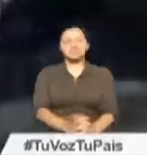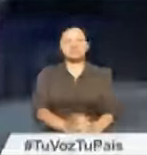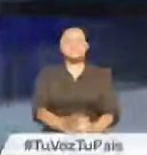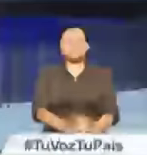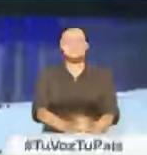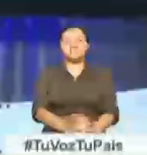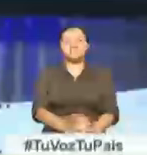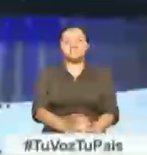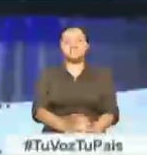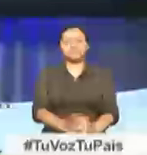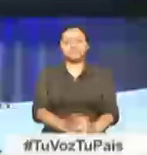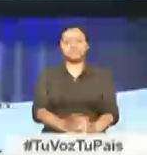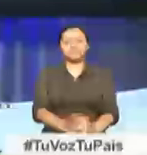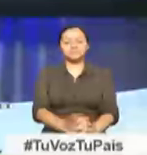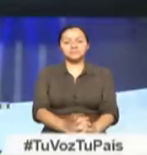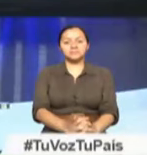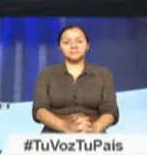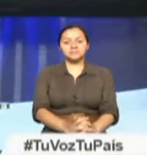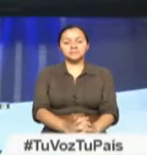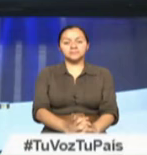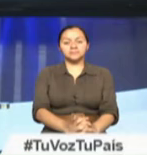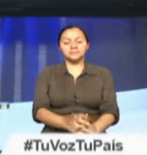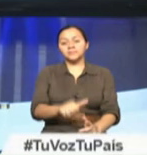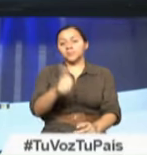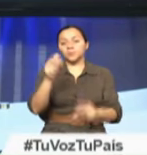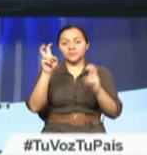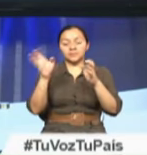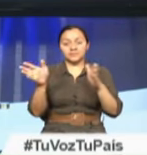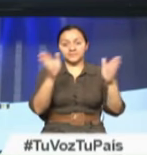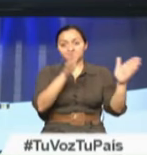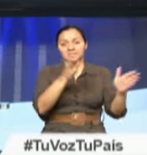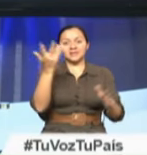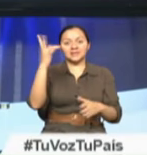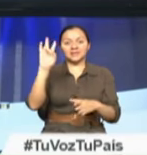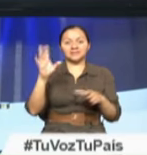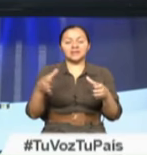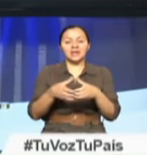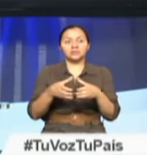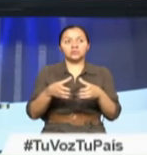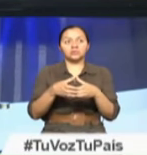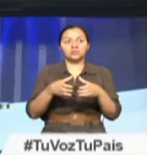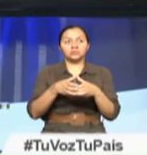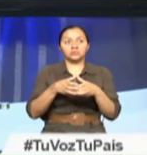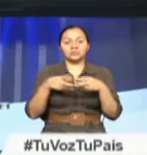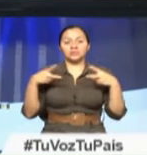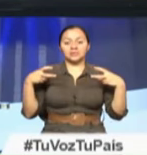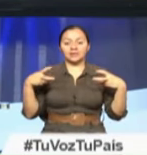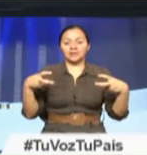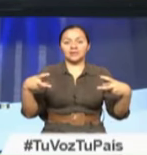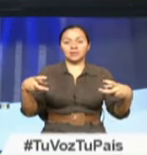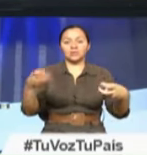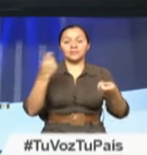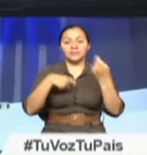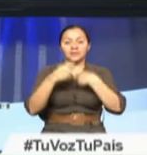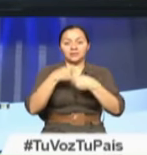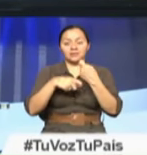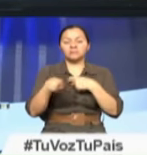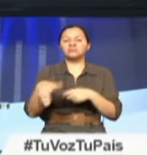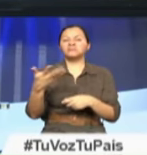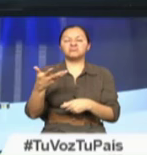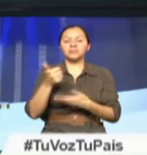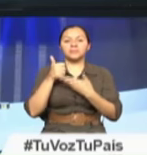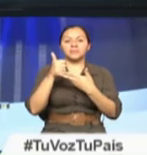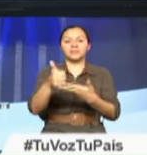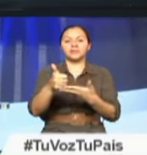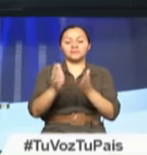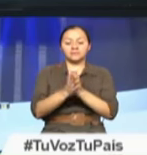ciudadano. En otro ámbito, 17 asociaciones de cangrejeros de Churute se benefician con